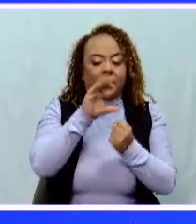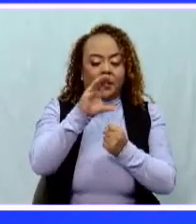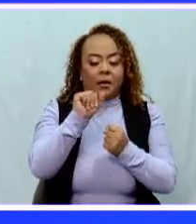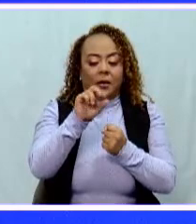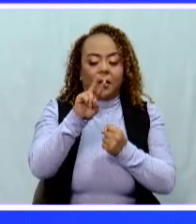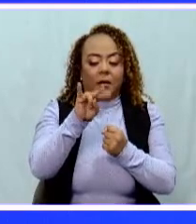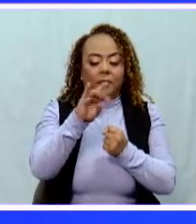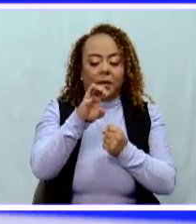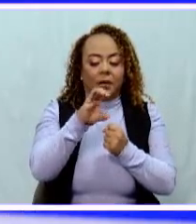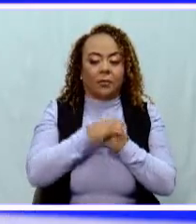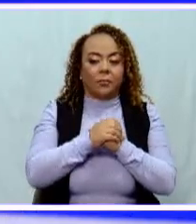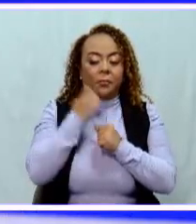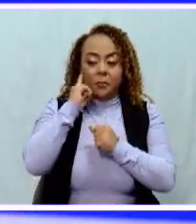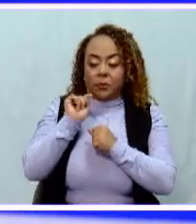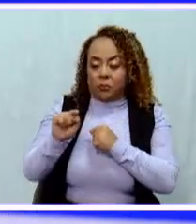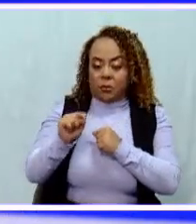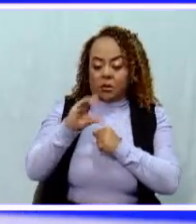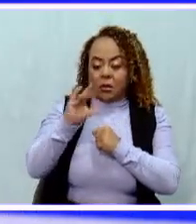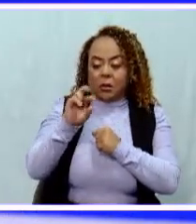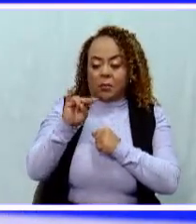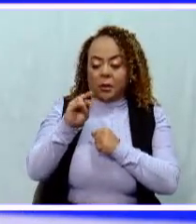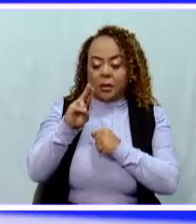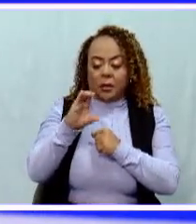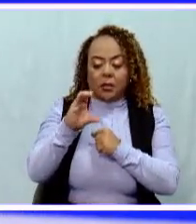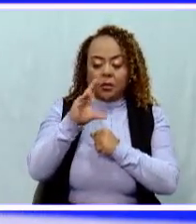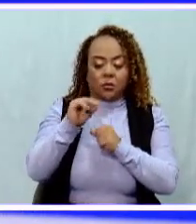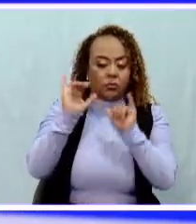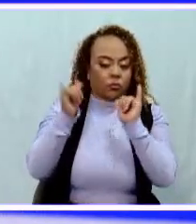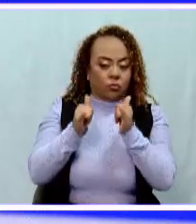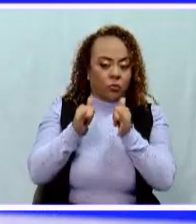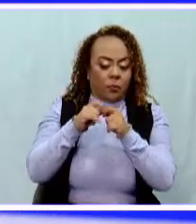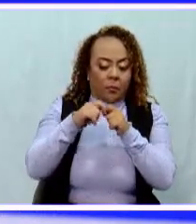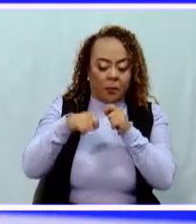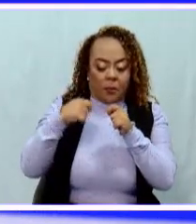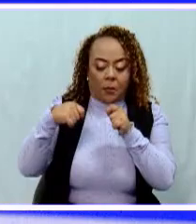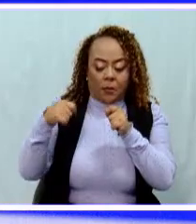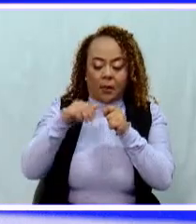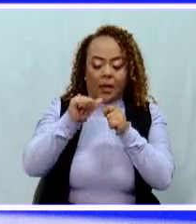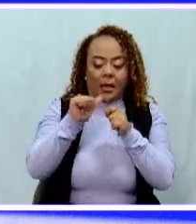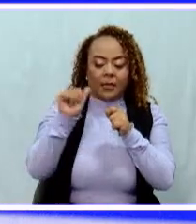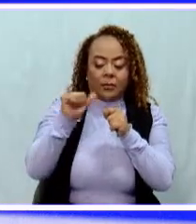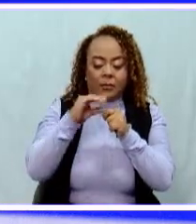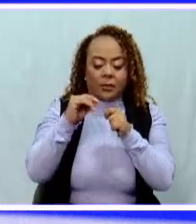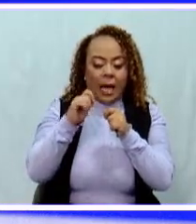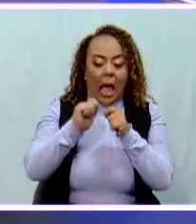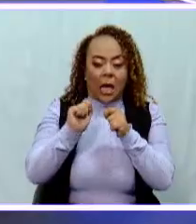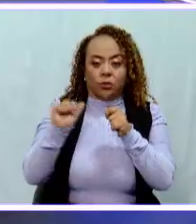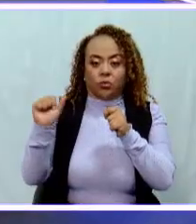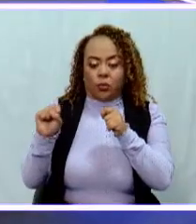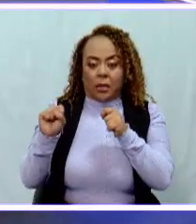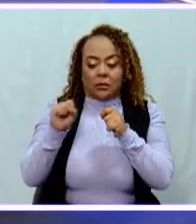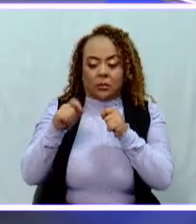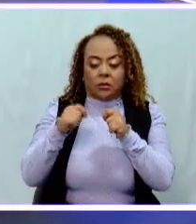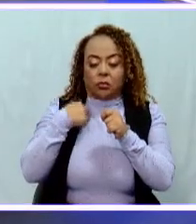no se jugó el pellejo cuando al minuto 70 saca juntos Alex López yo no lo hubiera hecho te soy sincero